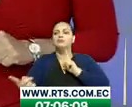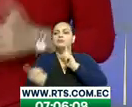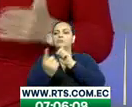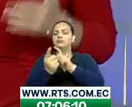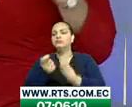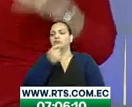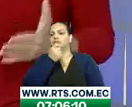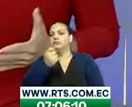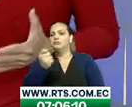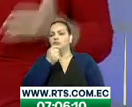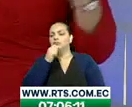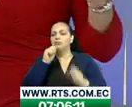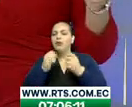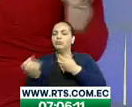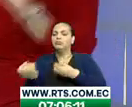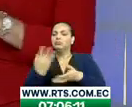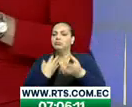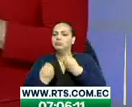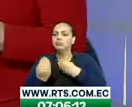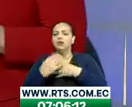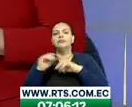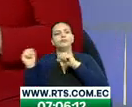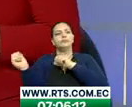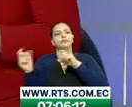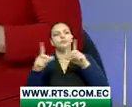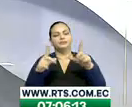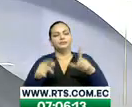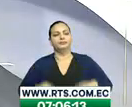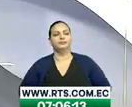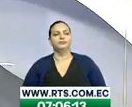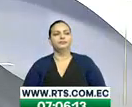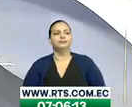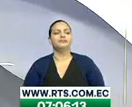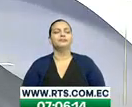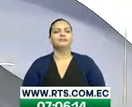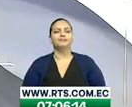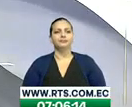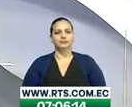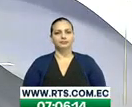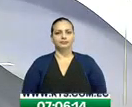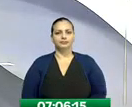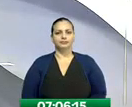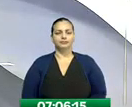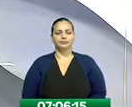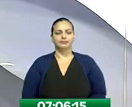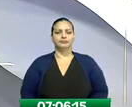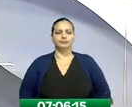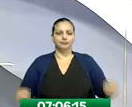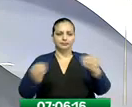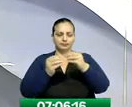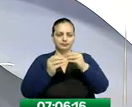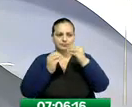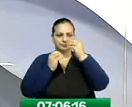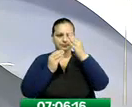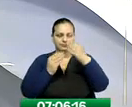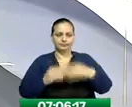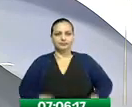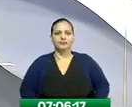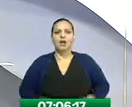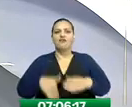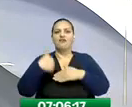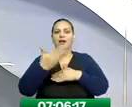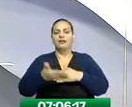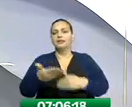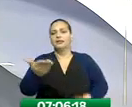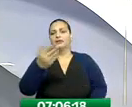compartiendo estos relatos de esperanza. ¿Con qué nos vamos ahora, Mayra? Así es, bueno, nos vamos con más información. Desde nos exteriores. Nos vamos con Guru Méndez.